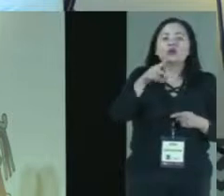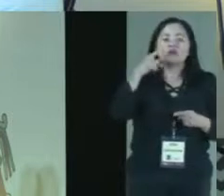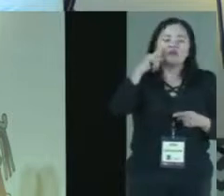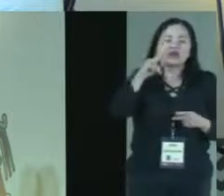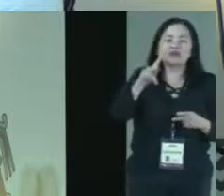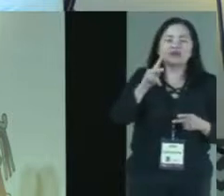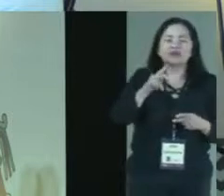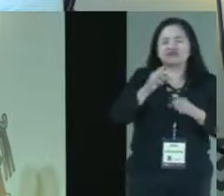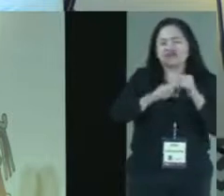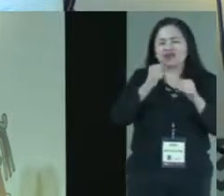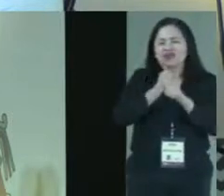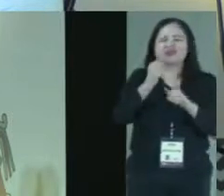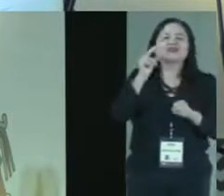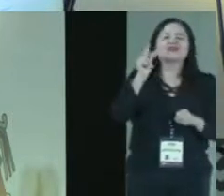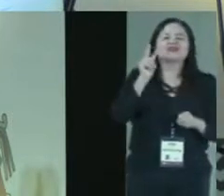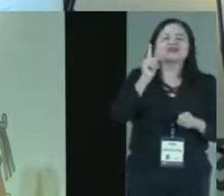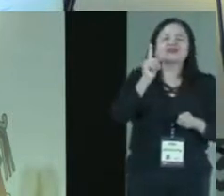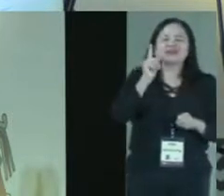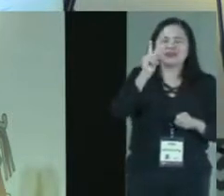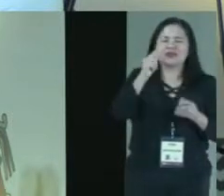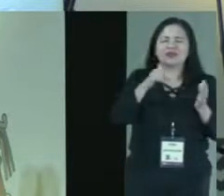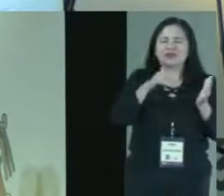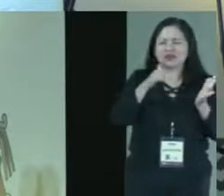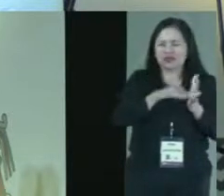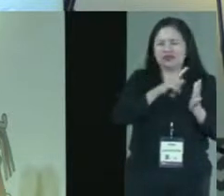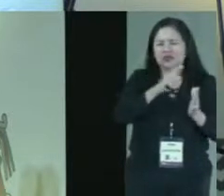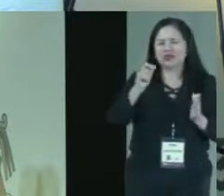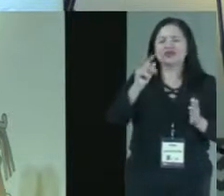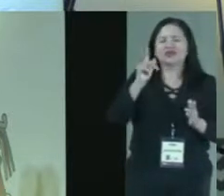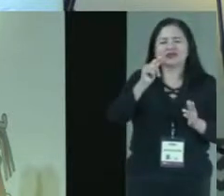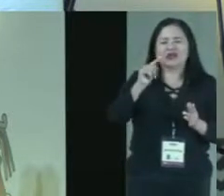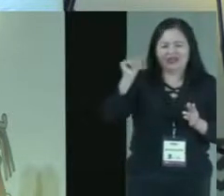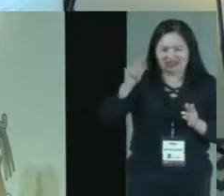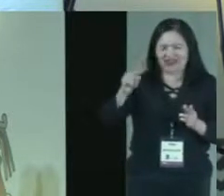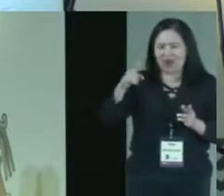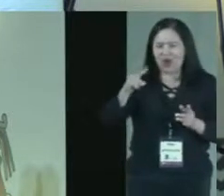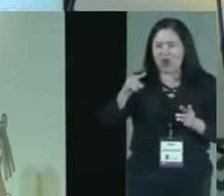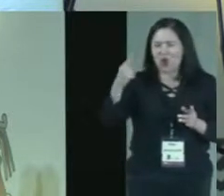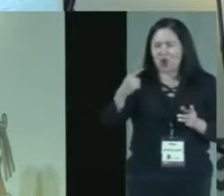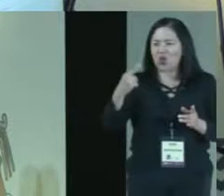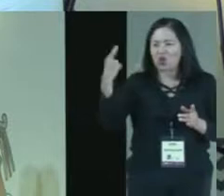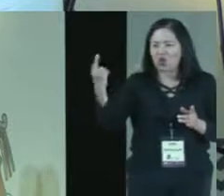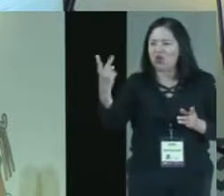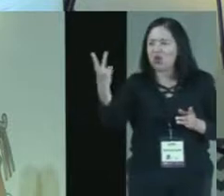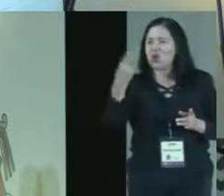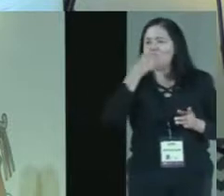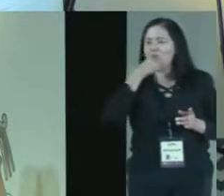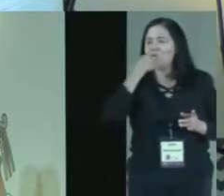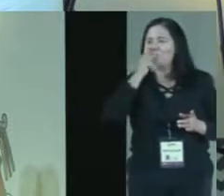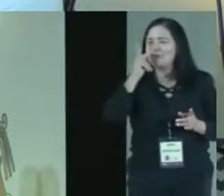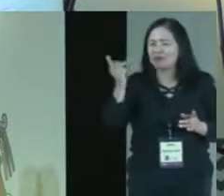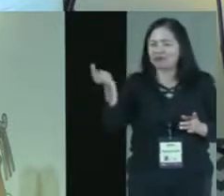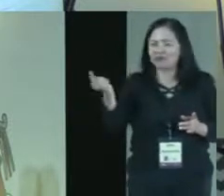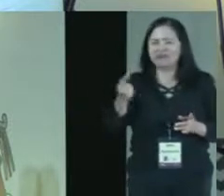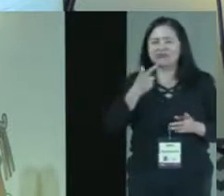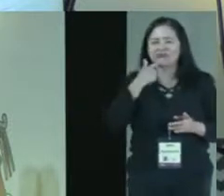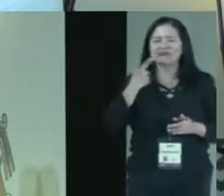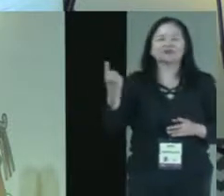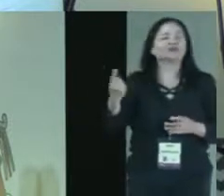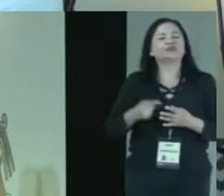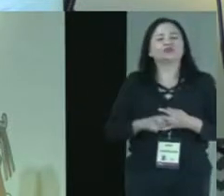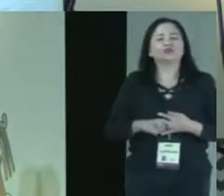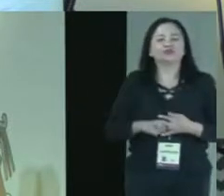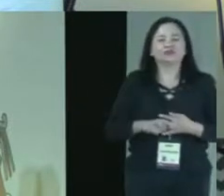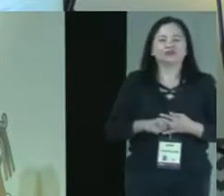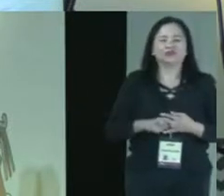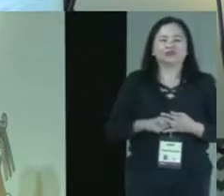70 los nombres de Goldenberg, los nombres de Juan Felipe Leal y los